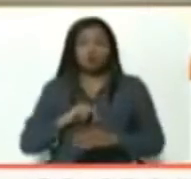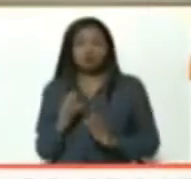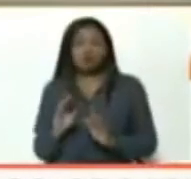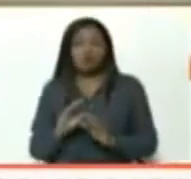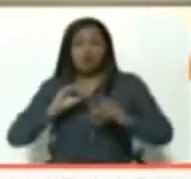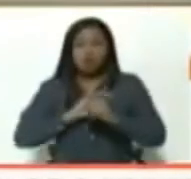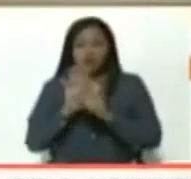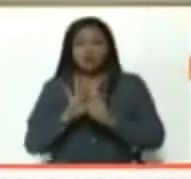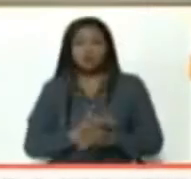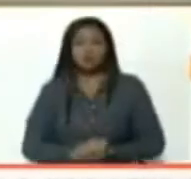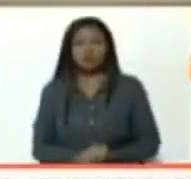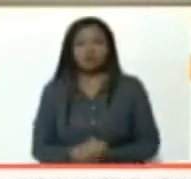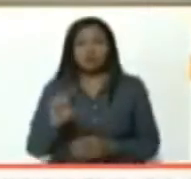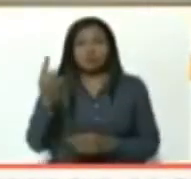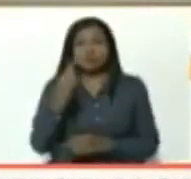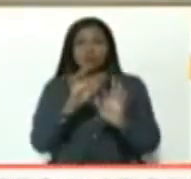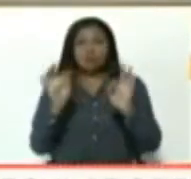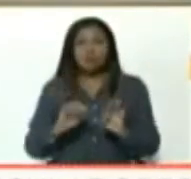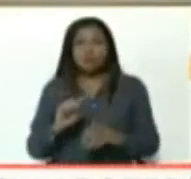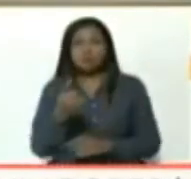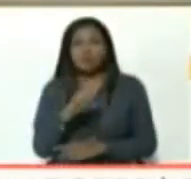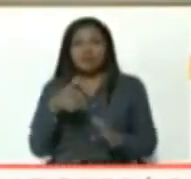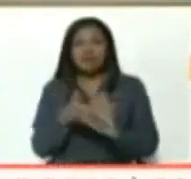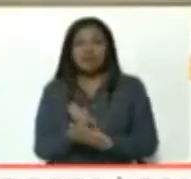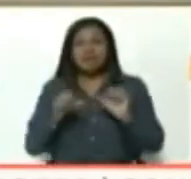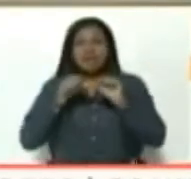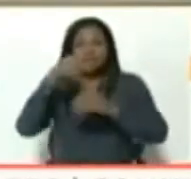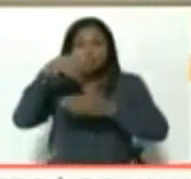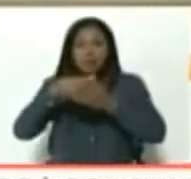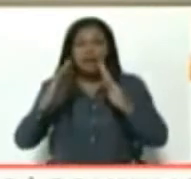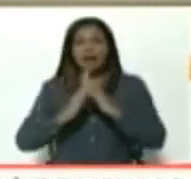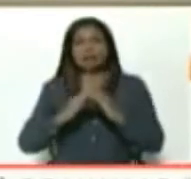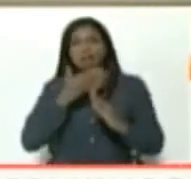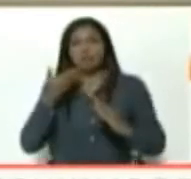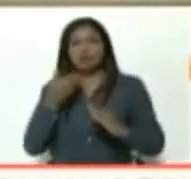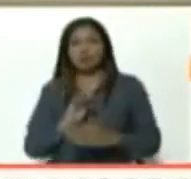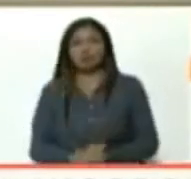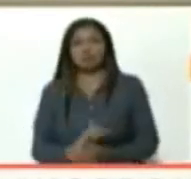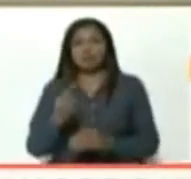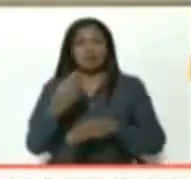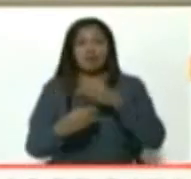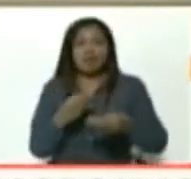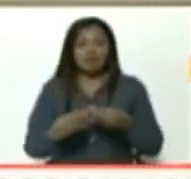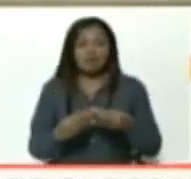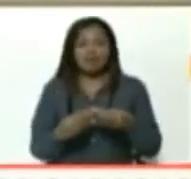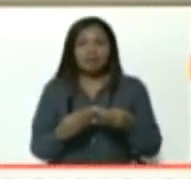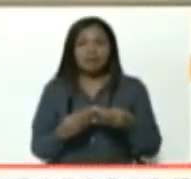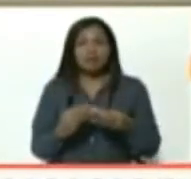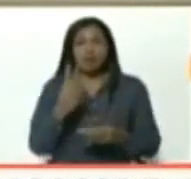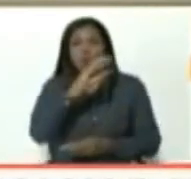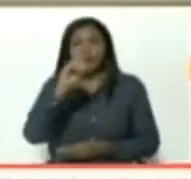el coronavirus. La principal arma es quédese en su casa. La principal arma es la